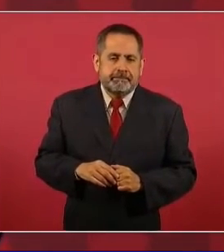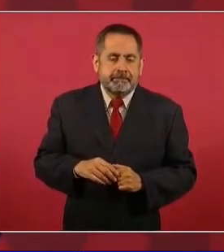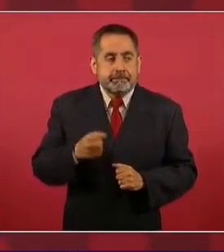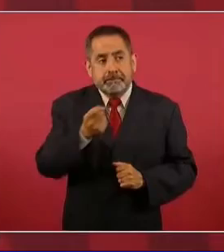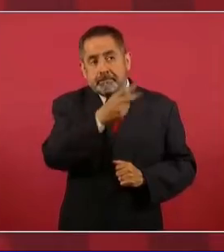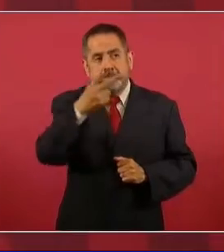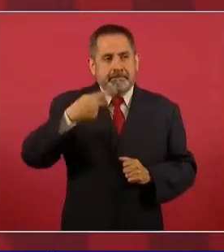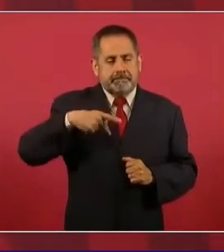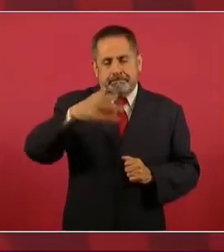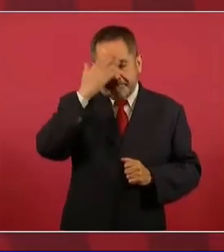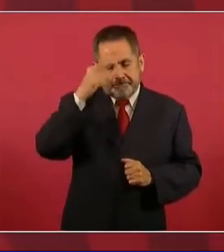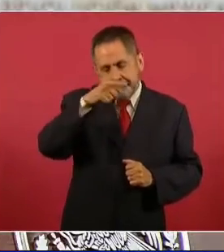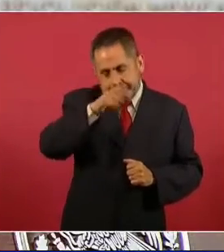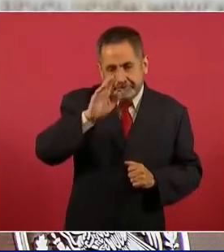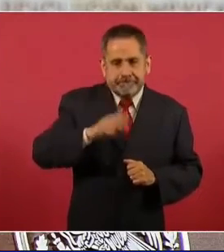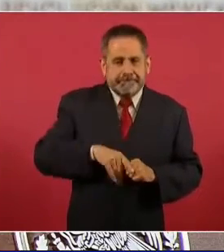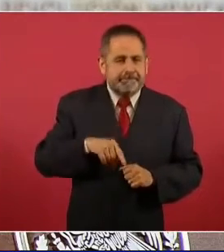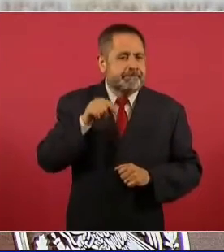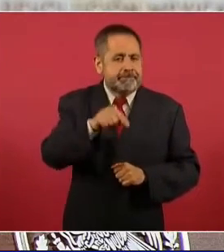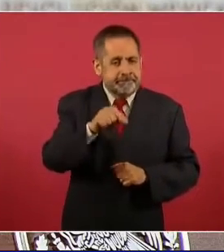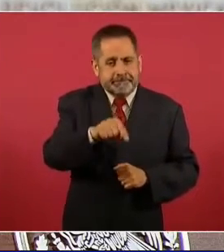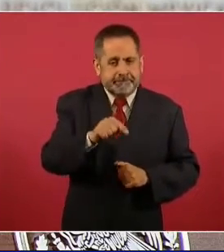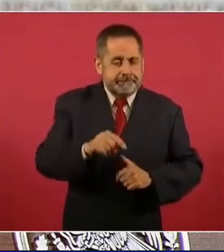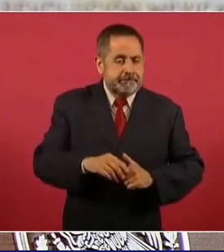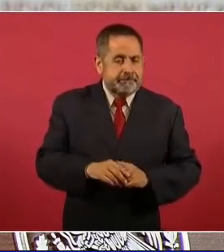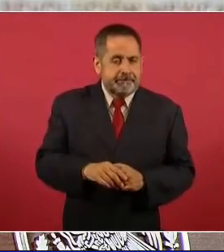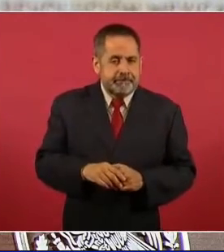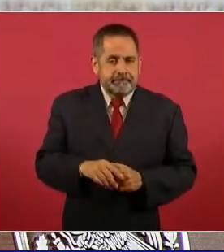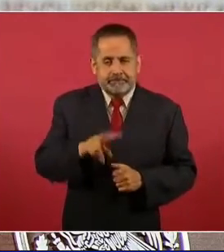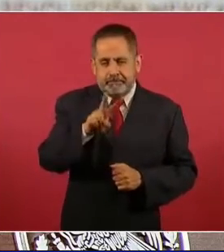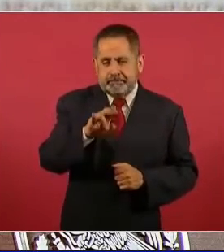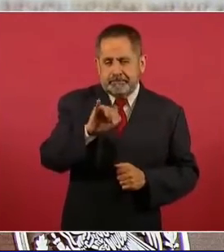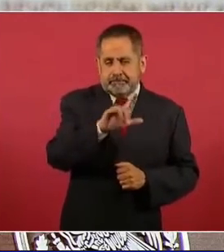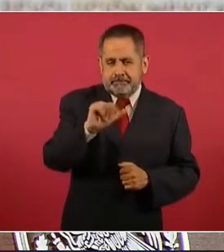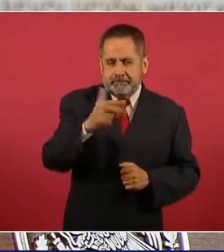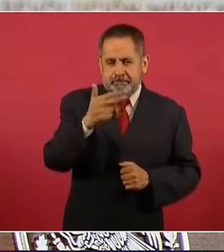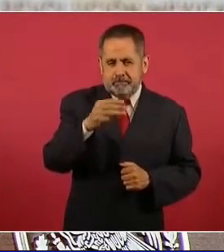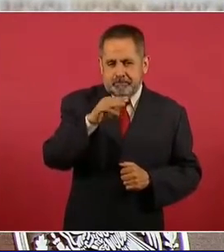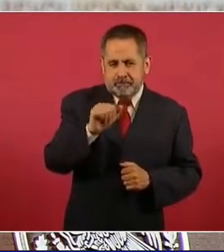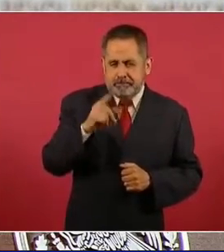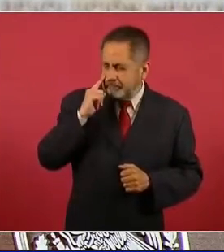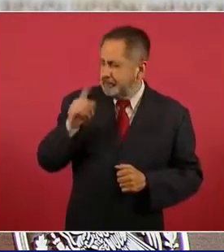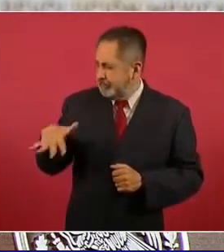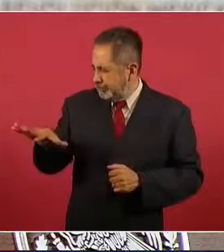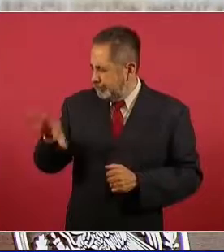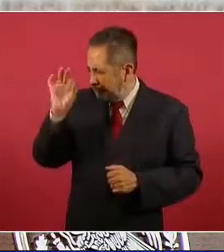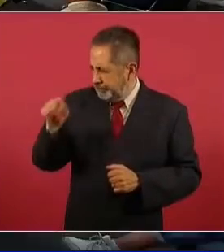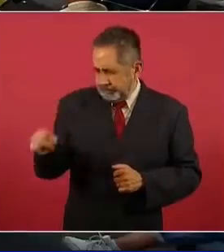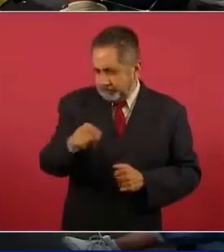no sabe que lo de Villa Ahumada, a ver, busca,